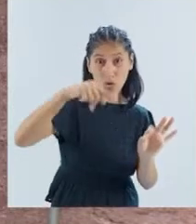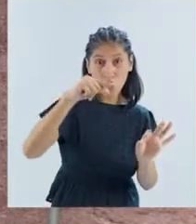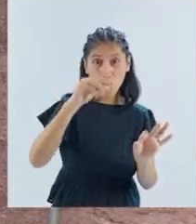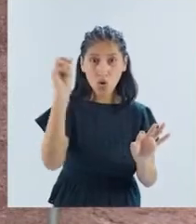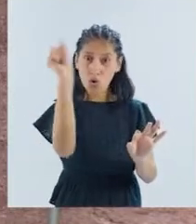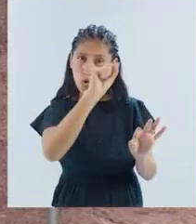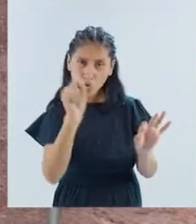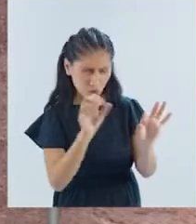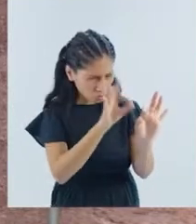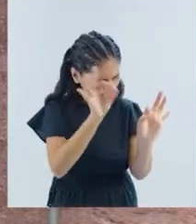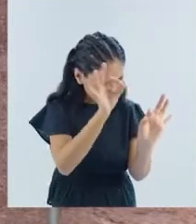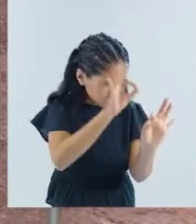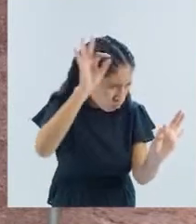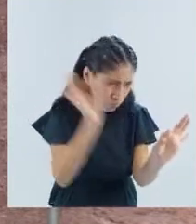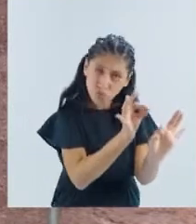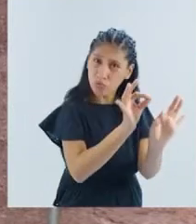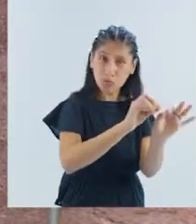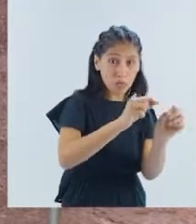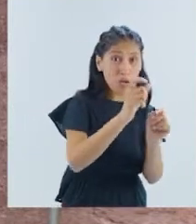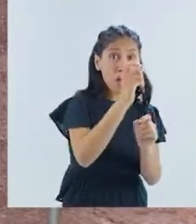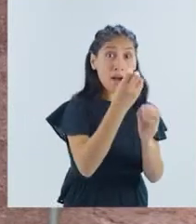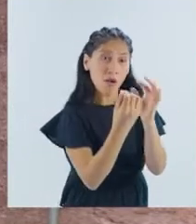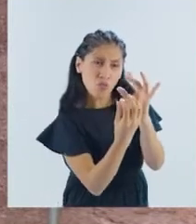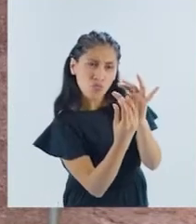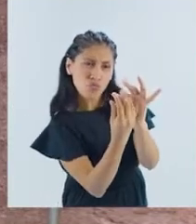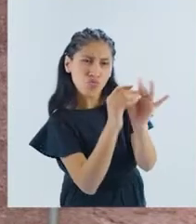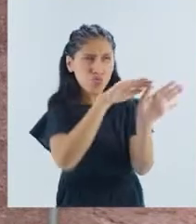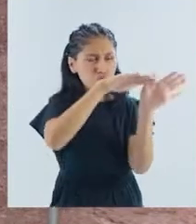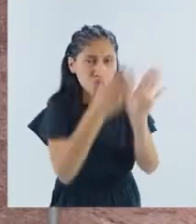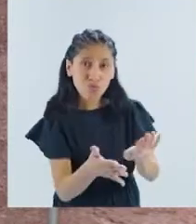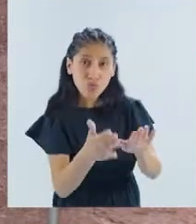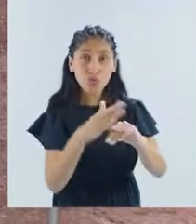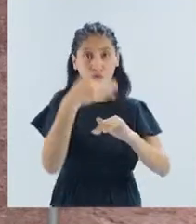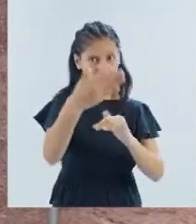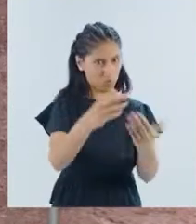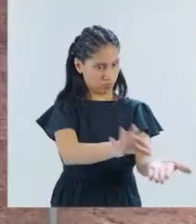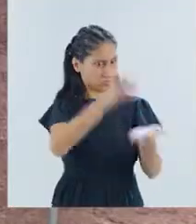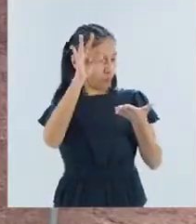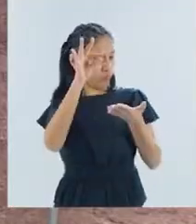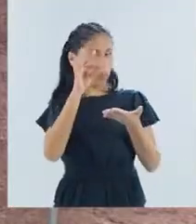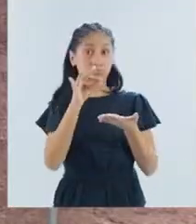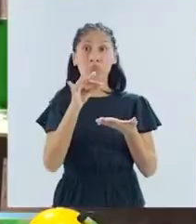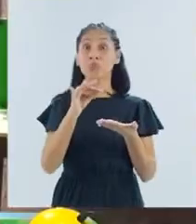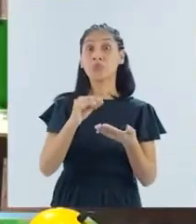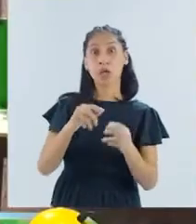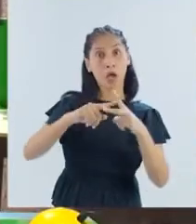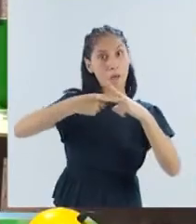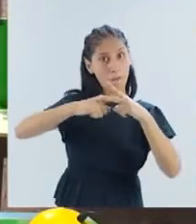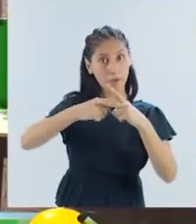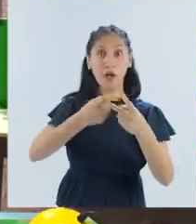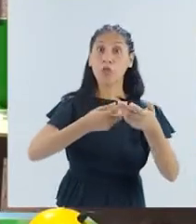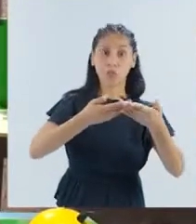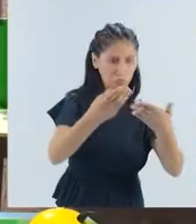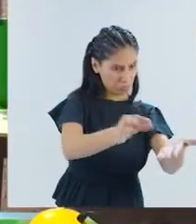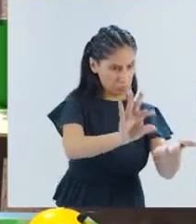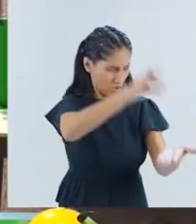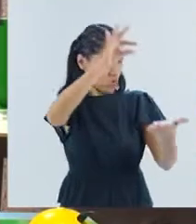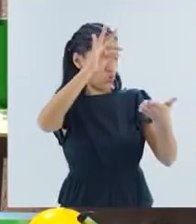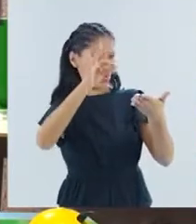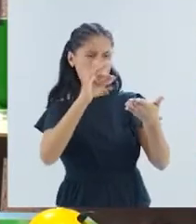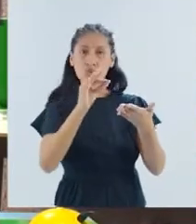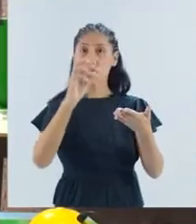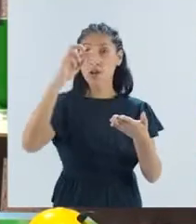presentes en el recipiente. Del estudio hecho con estos hongos surgió la penicilina. Claro, Maru,